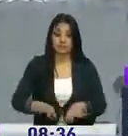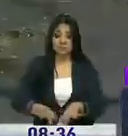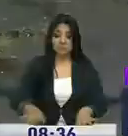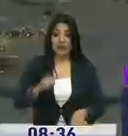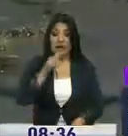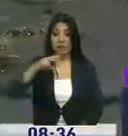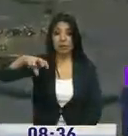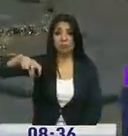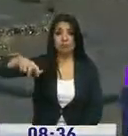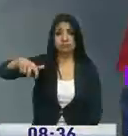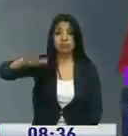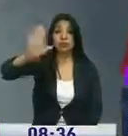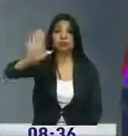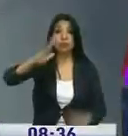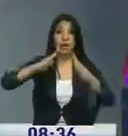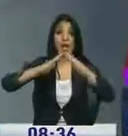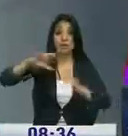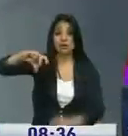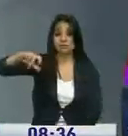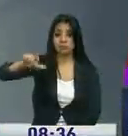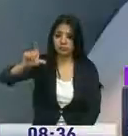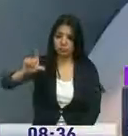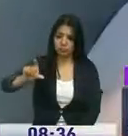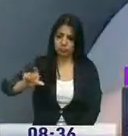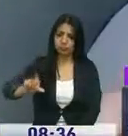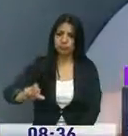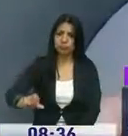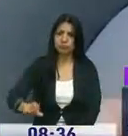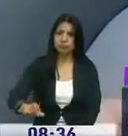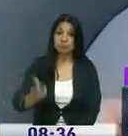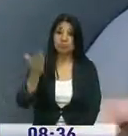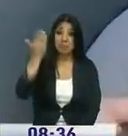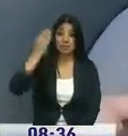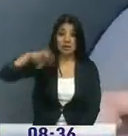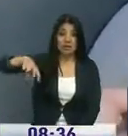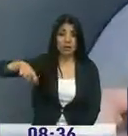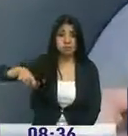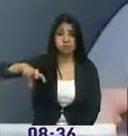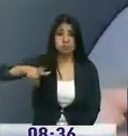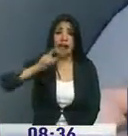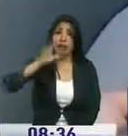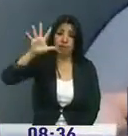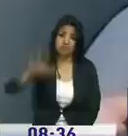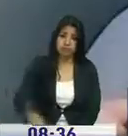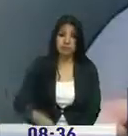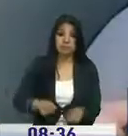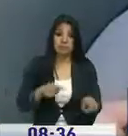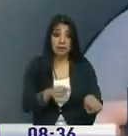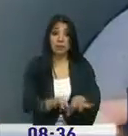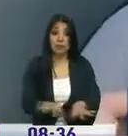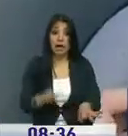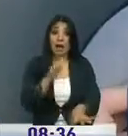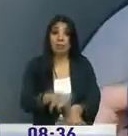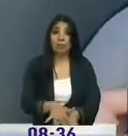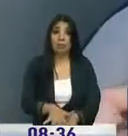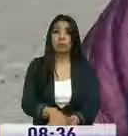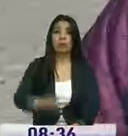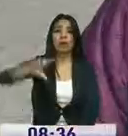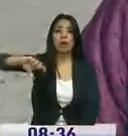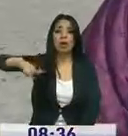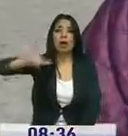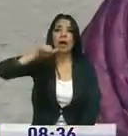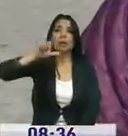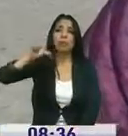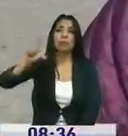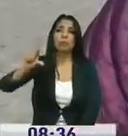de agua en las viviendas había disminuido. No es como era más antes, me imagino que tal vez sea por la fuga que tenemos aquí en el barrio.